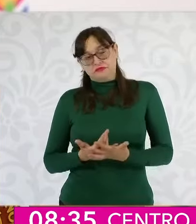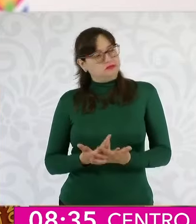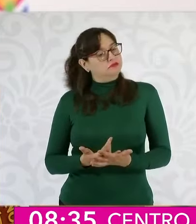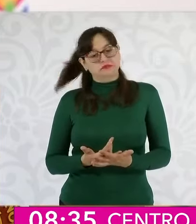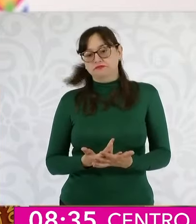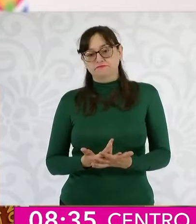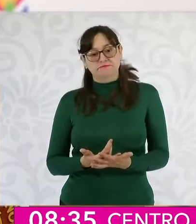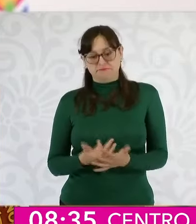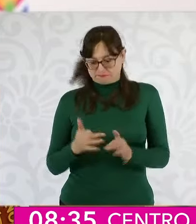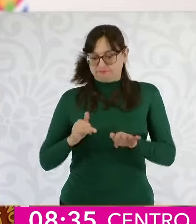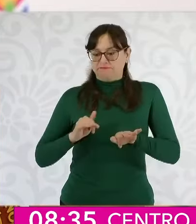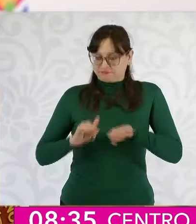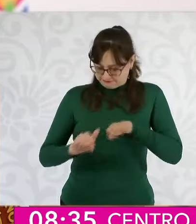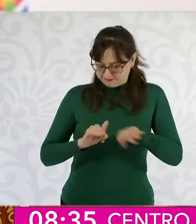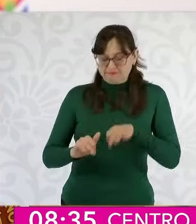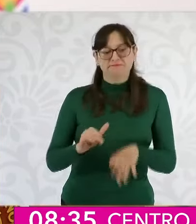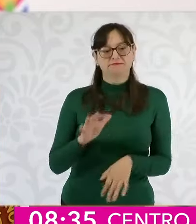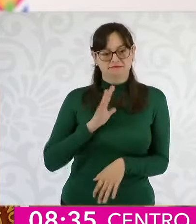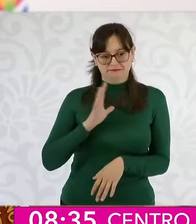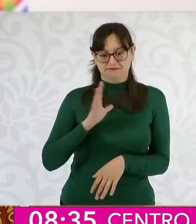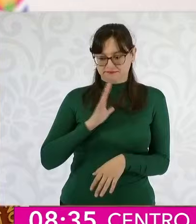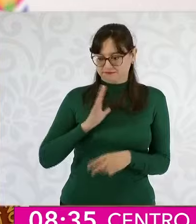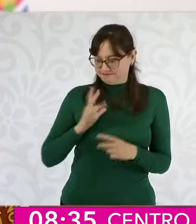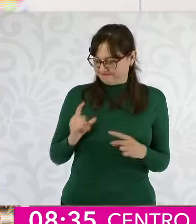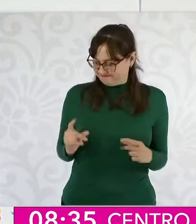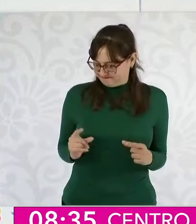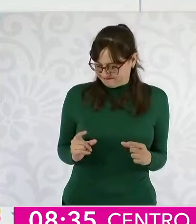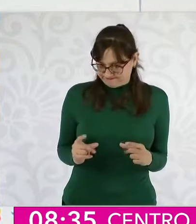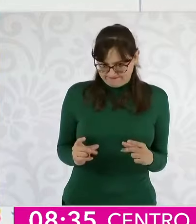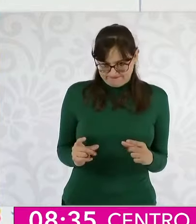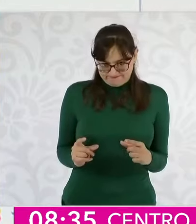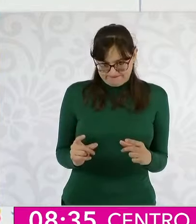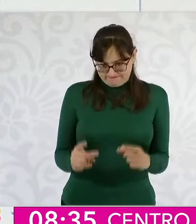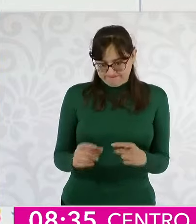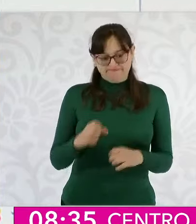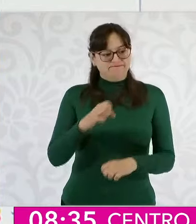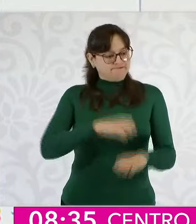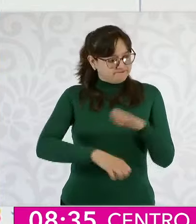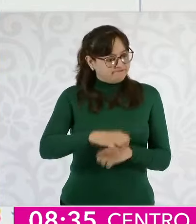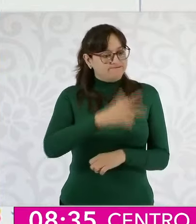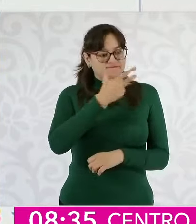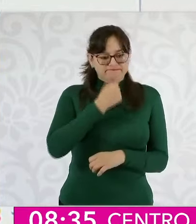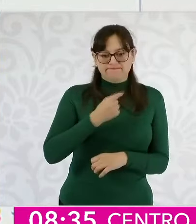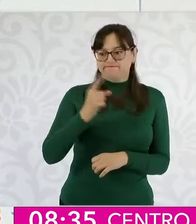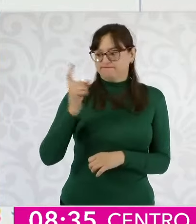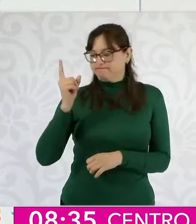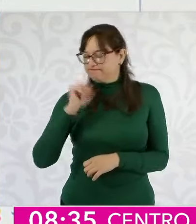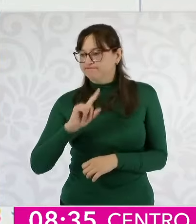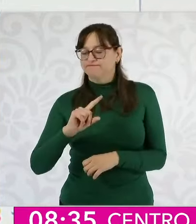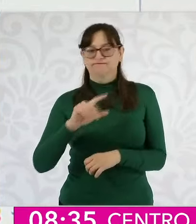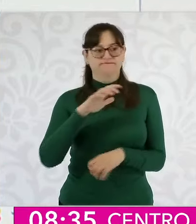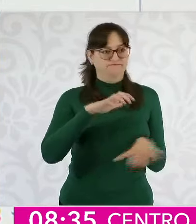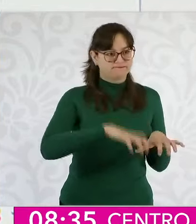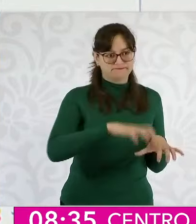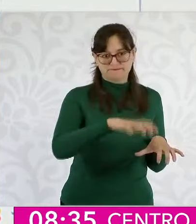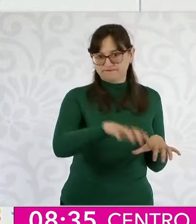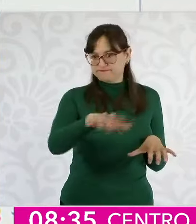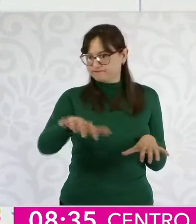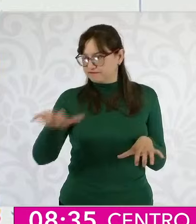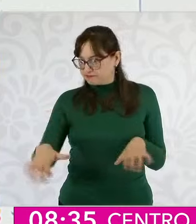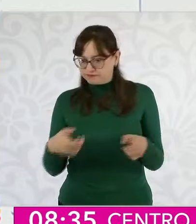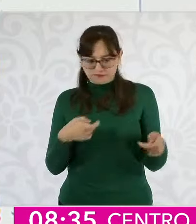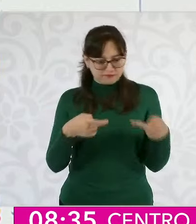con empresarios, empresarias y otros sectores del país, organizados y no